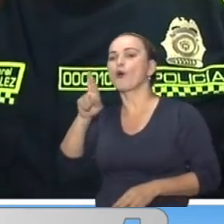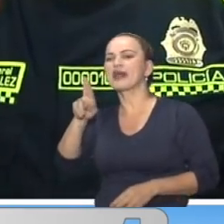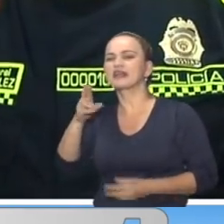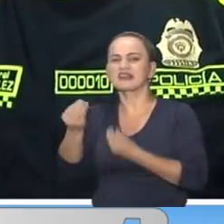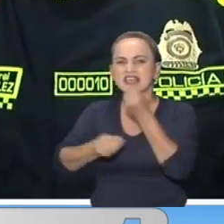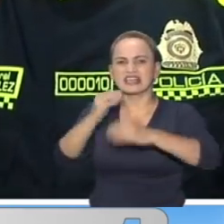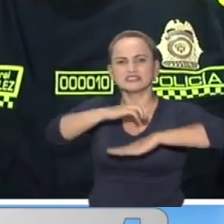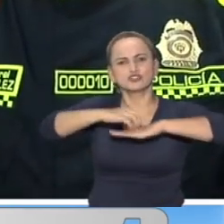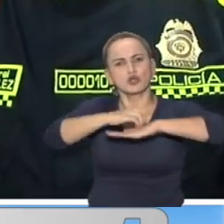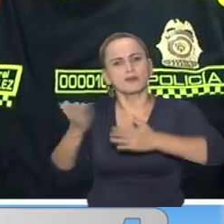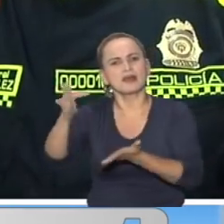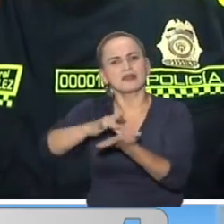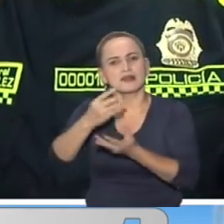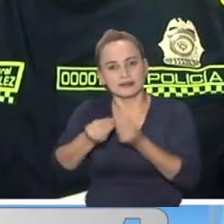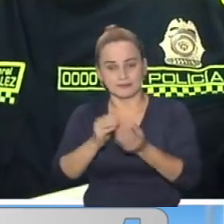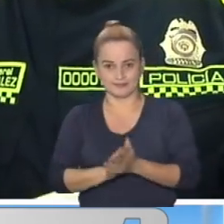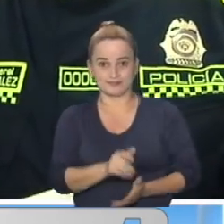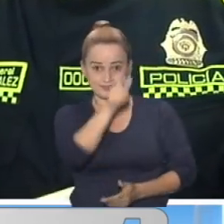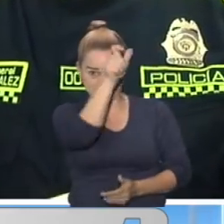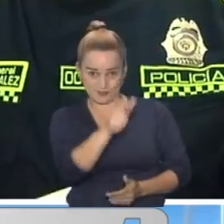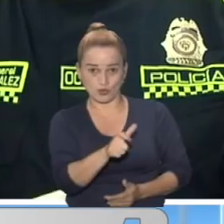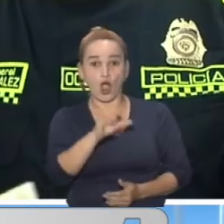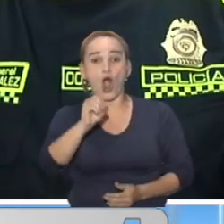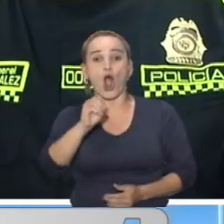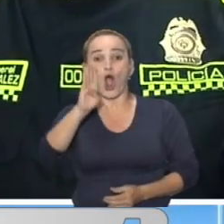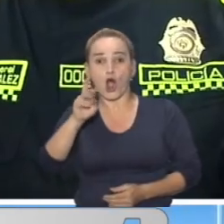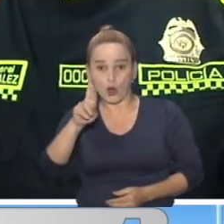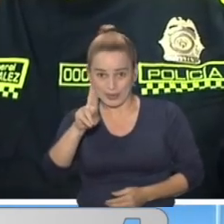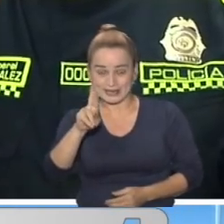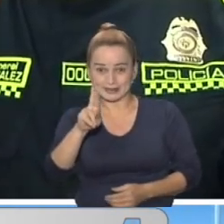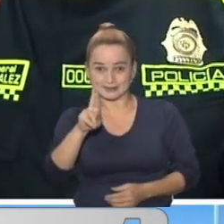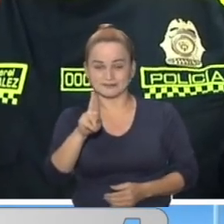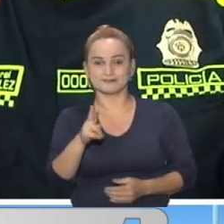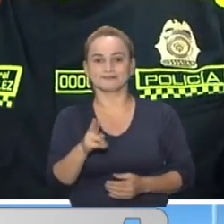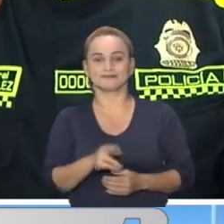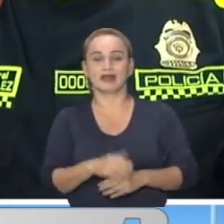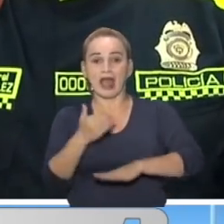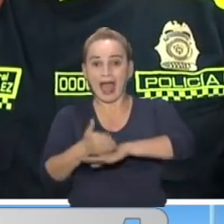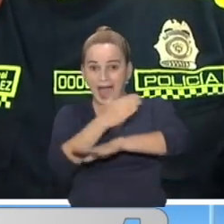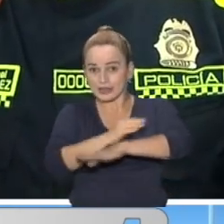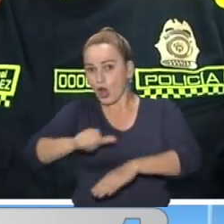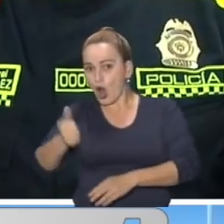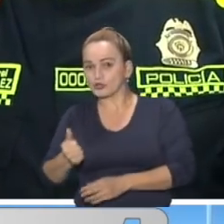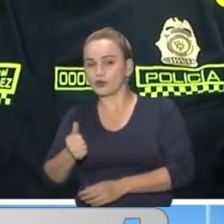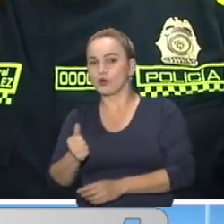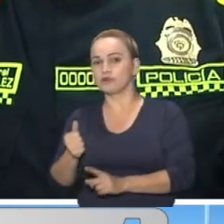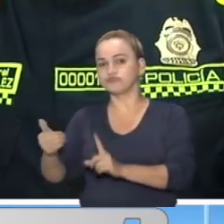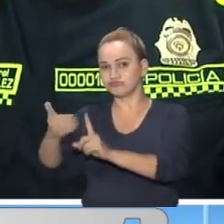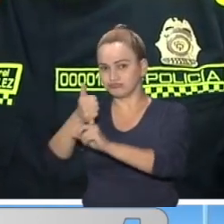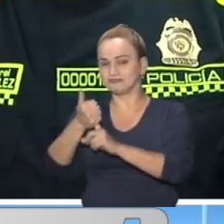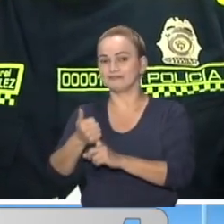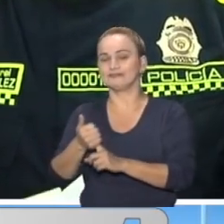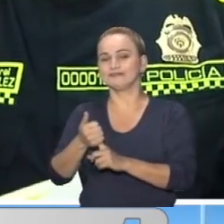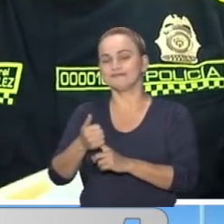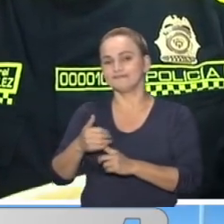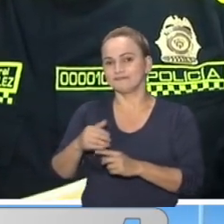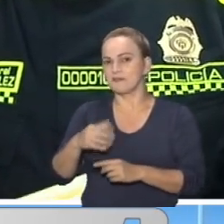Bueno, cuando este sujeto, después de la neutralización de alias Víctor Carlos, quien enfrentó a la